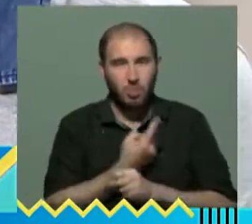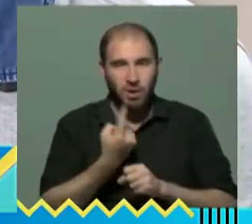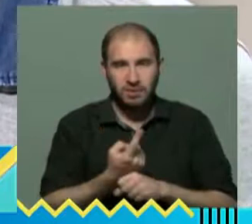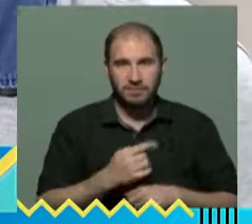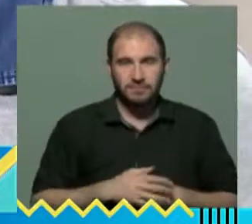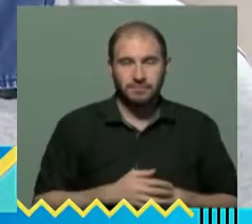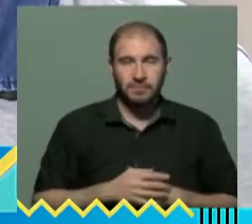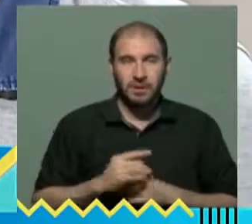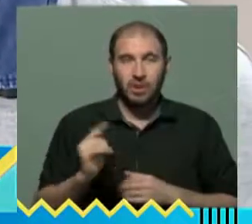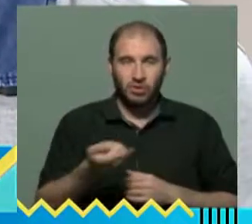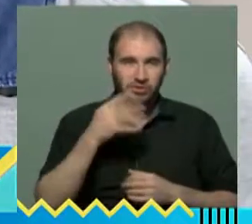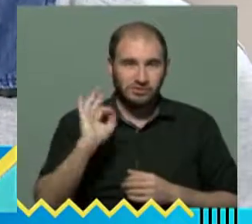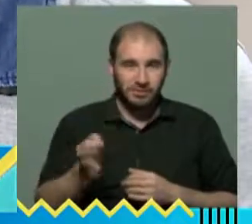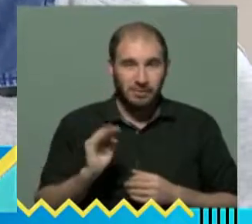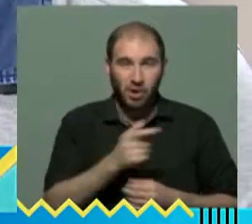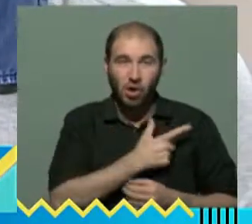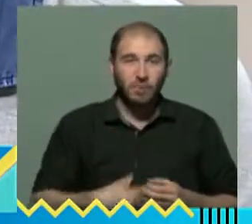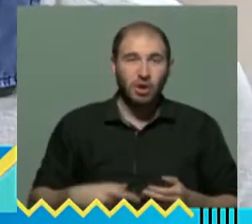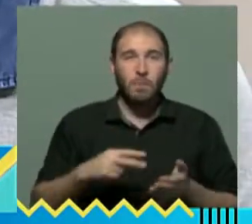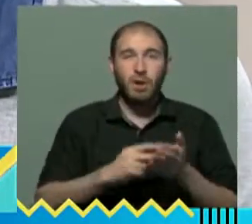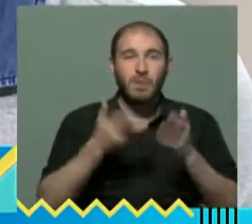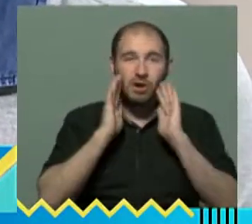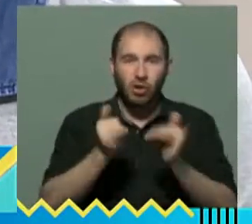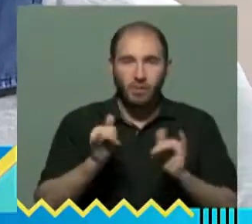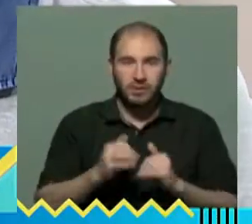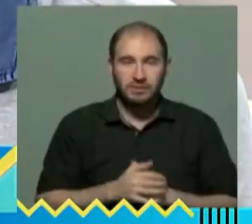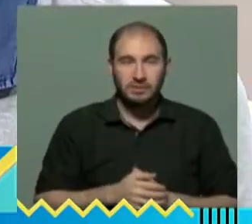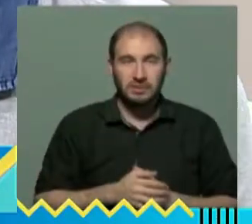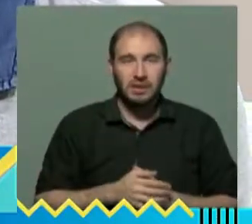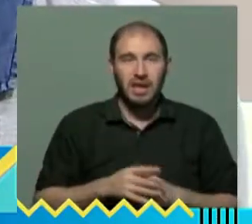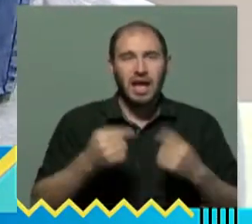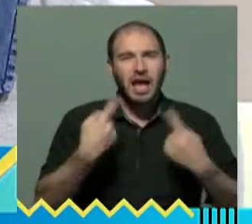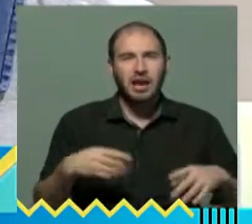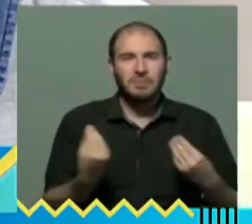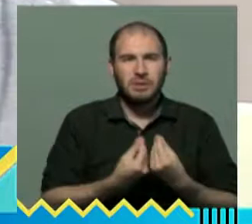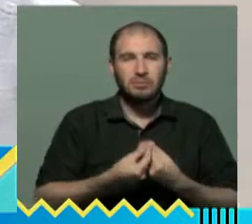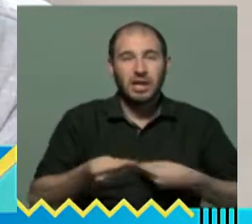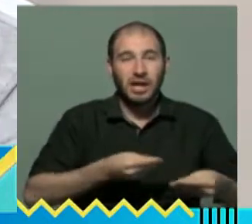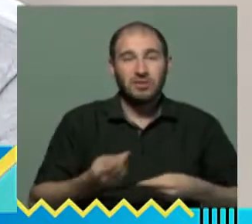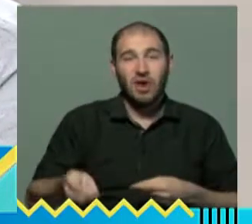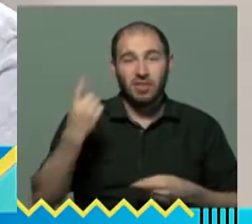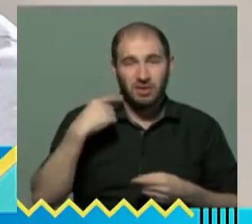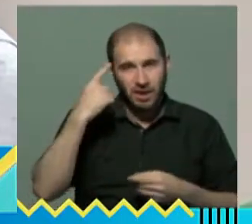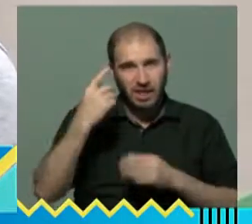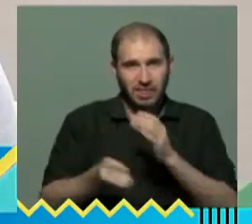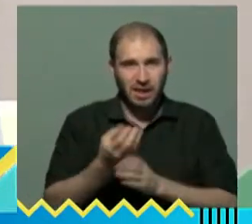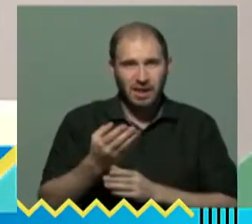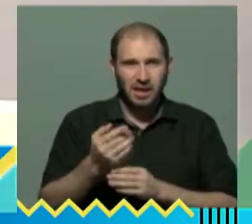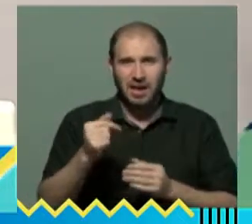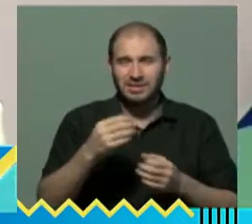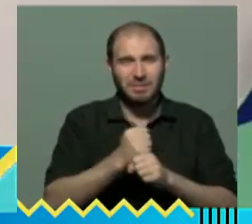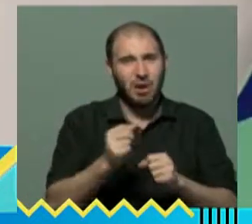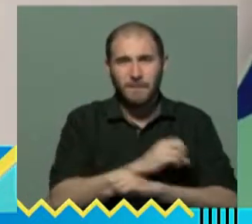Entonces, nosotros somos conscientes como gobierno del problema que tienen los jóvenes. Y hasta hay muchas herramientas que la gestión anterior, IDEO, que lamentablemente se aplicaban